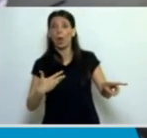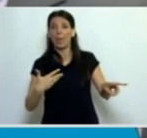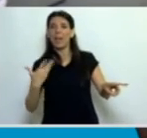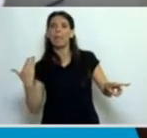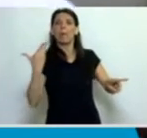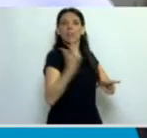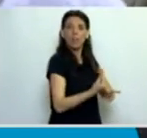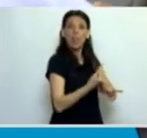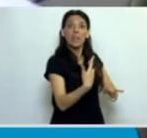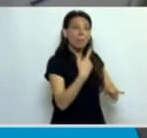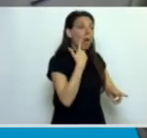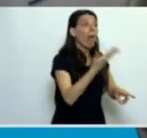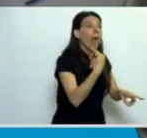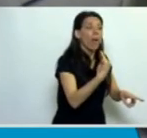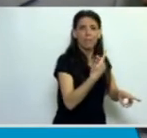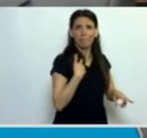información.